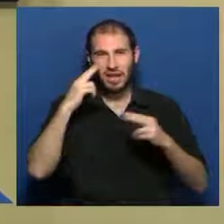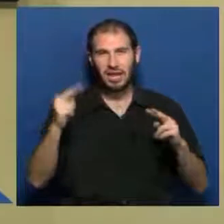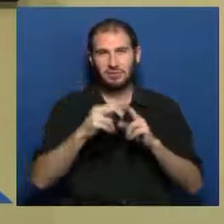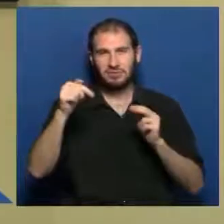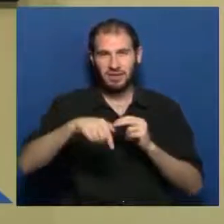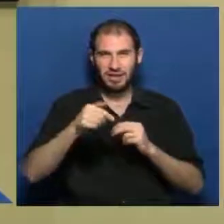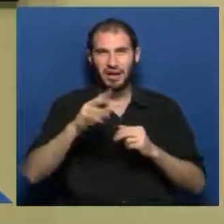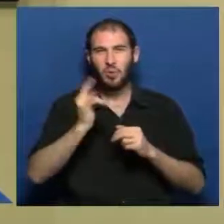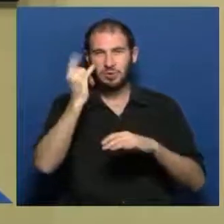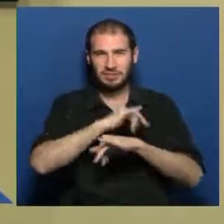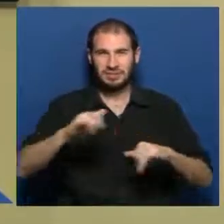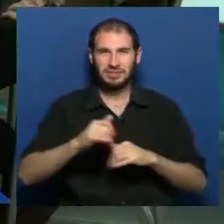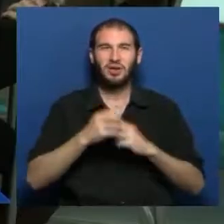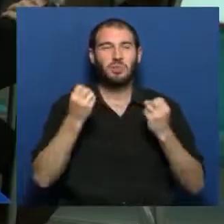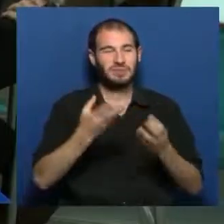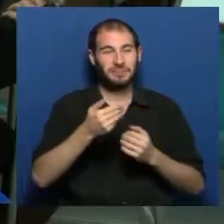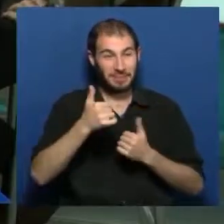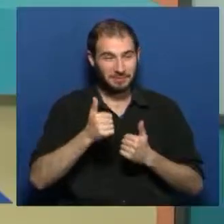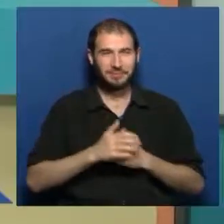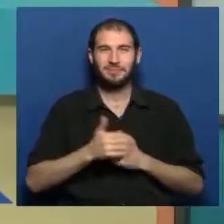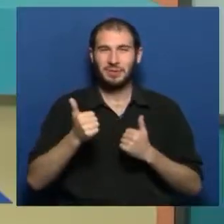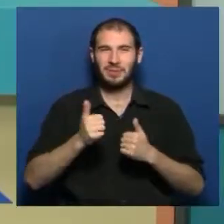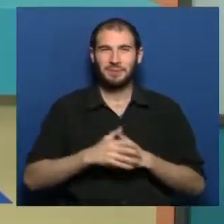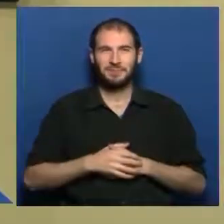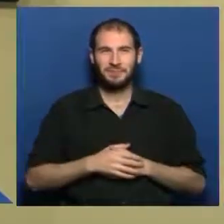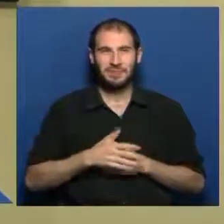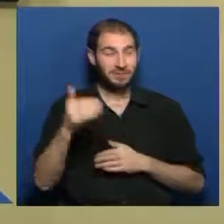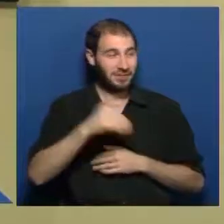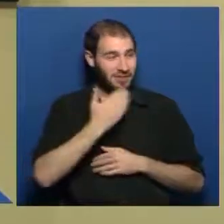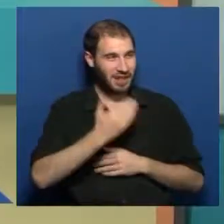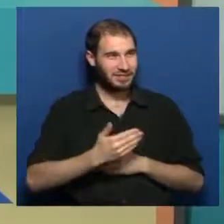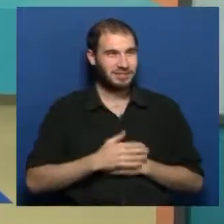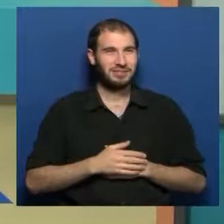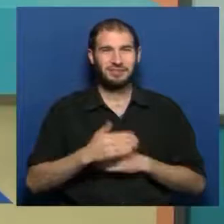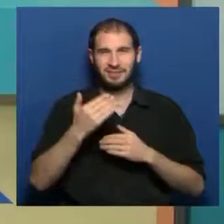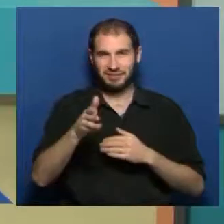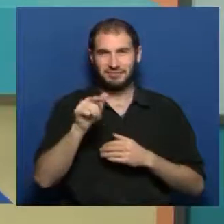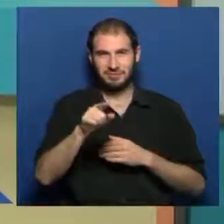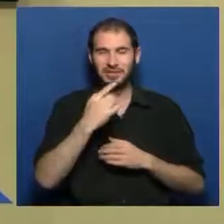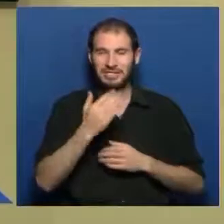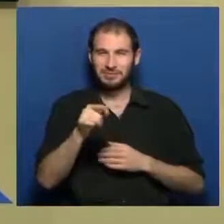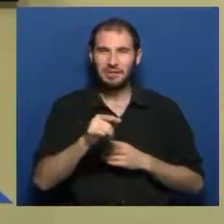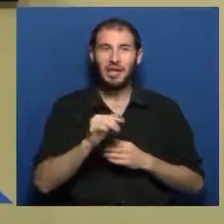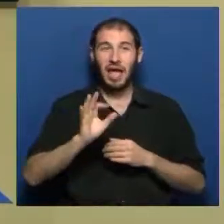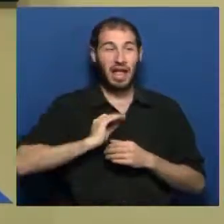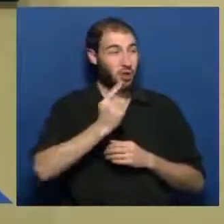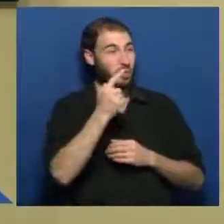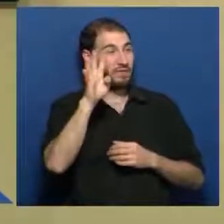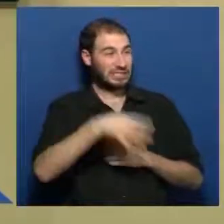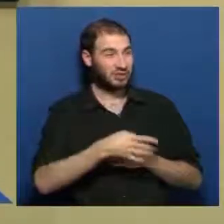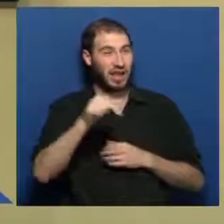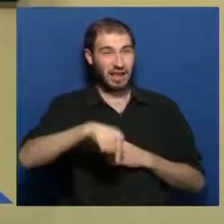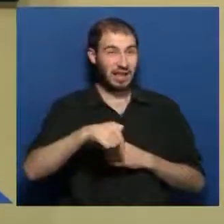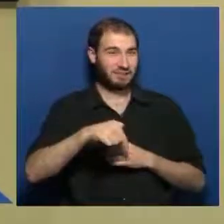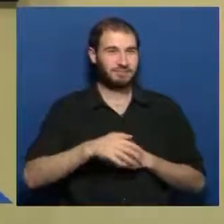acá en Unidiversidad Noticias. ¿Cómo andan, chicos? ¿Todo bien? Muy bien. Gracias por venir. No, gracias a vos. Hace un año en Barcelona y ahora